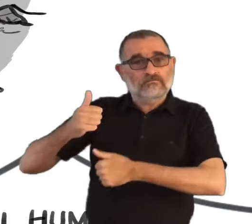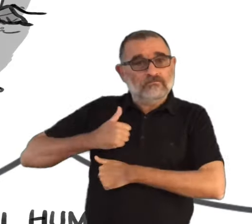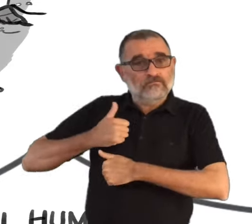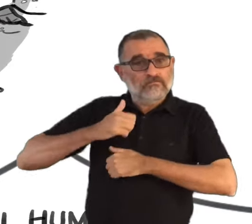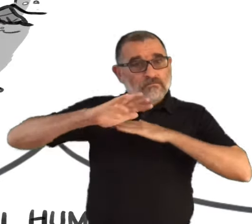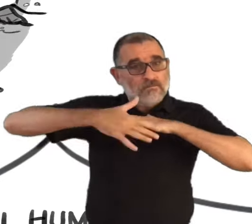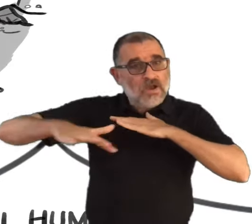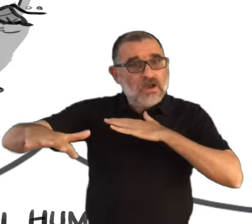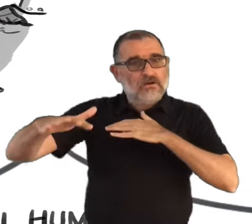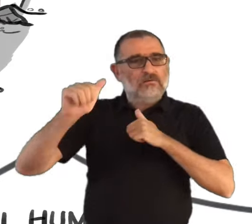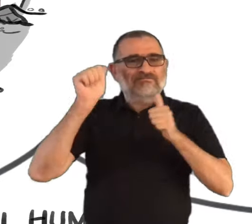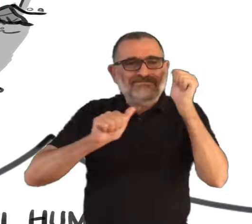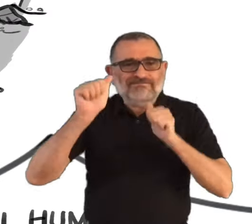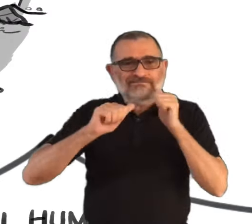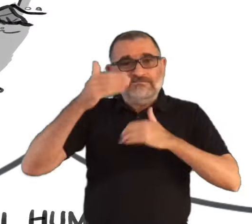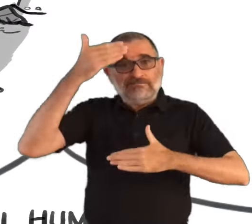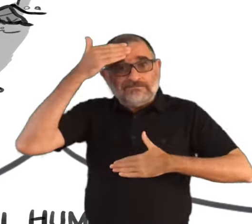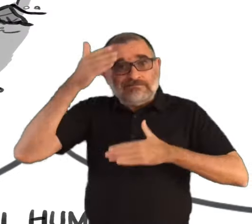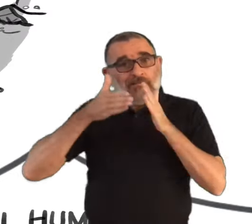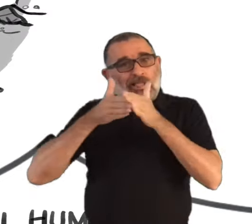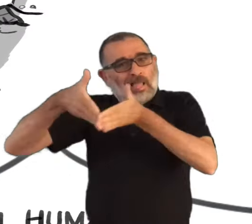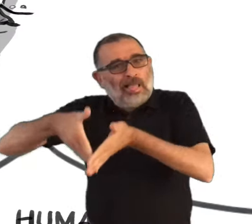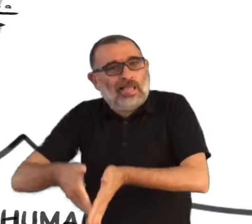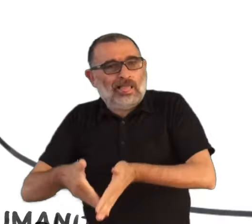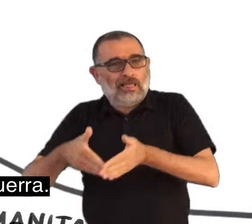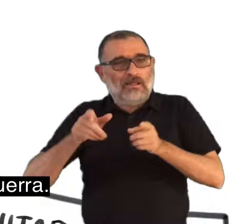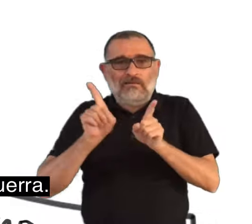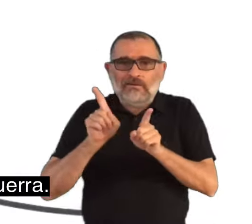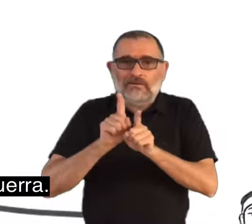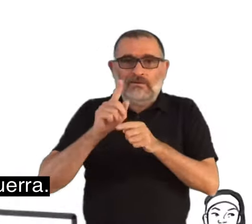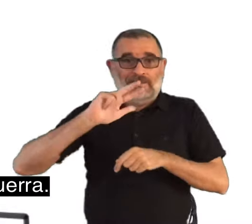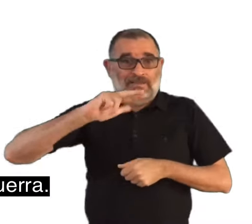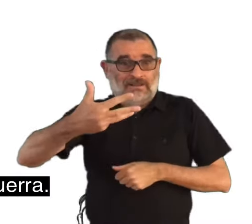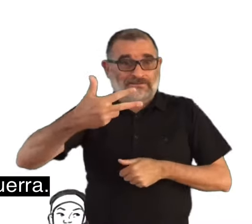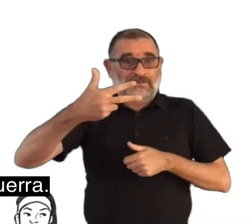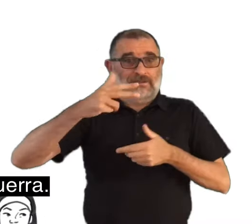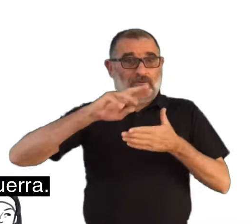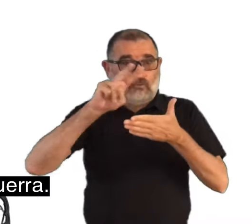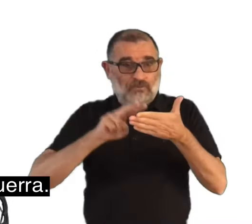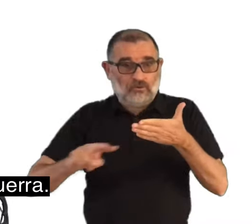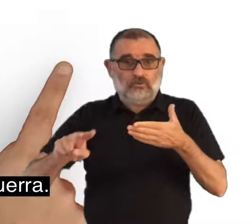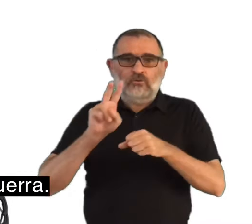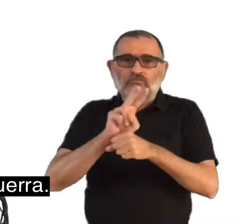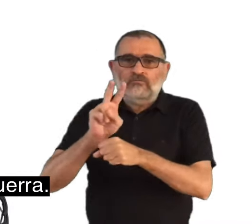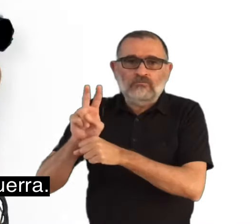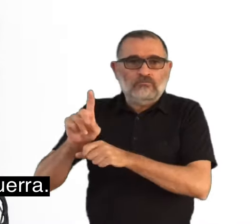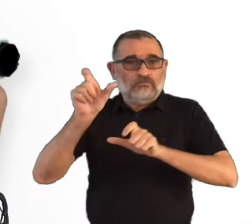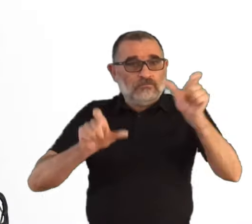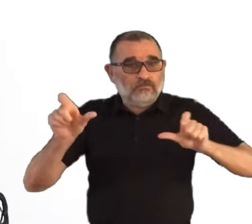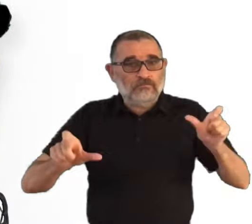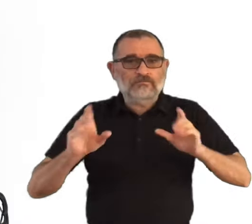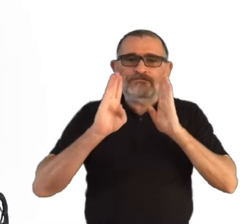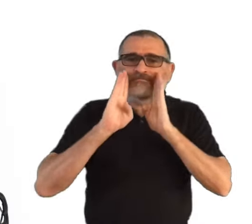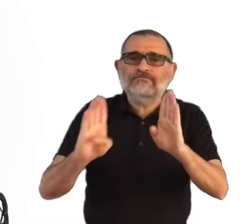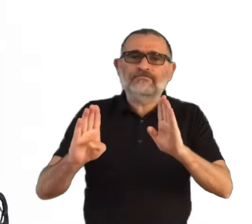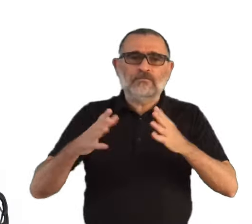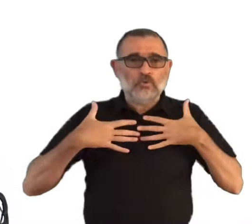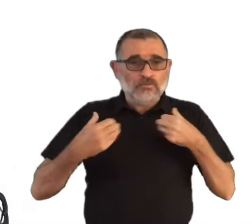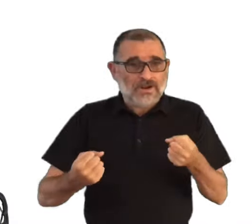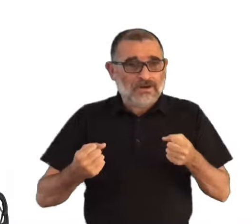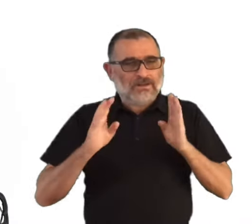Los heridos, los enfermos y los náufragos. El tercer convenio protege a los prisioneros de guerra. Se los debe tratar con